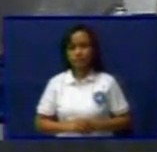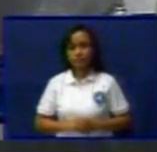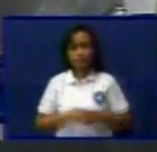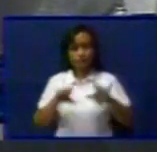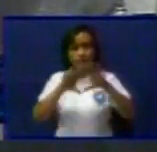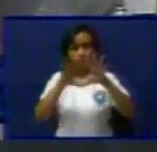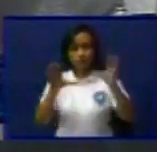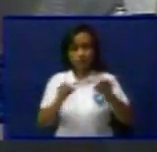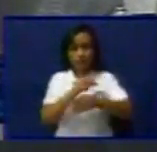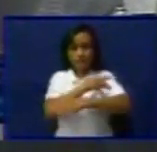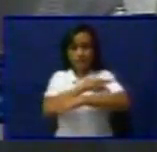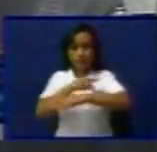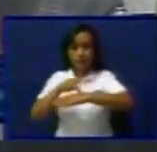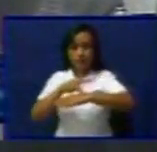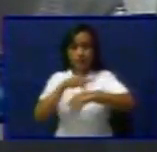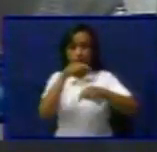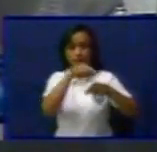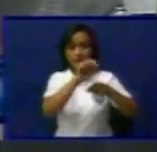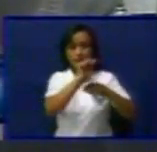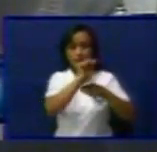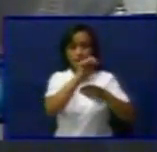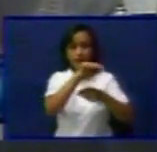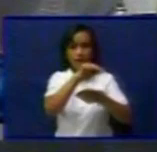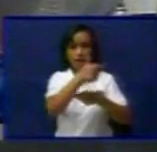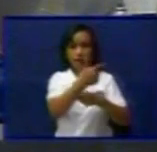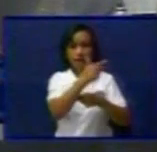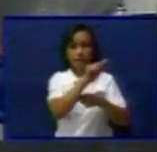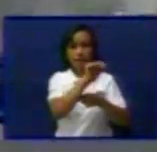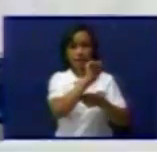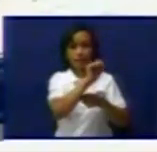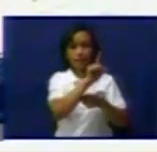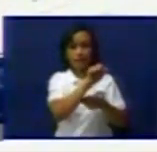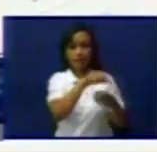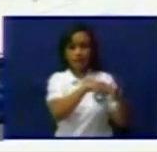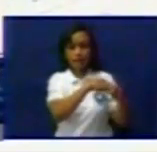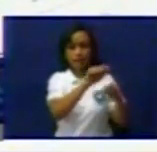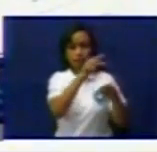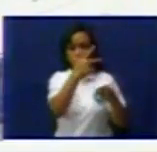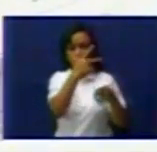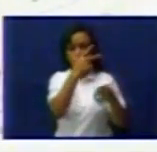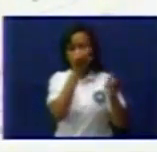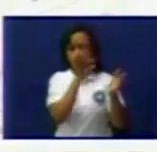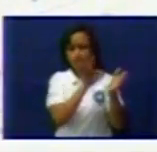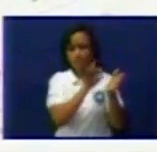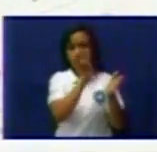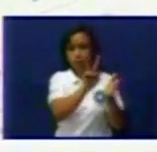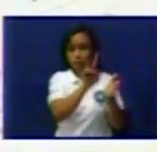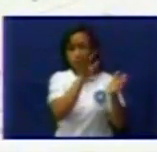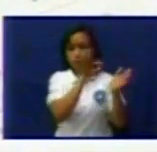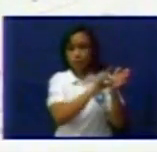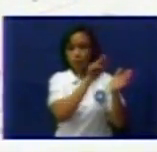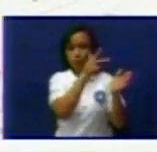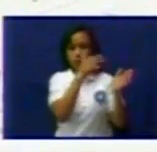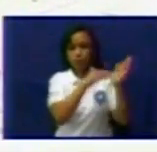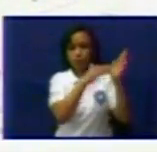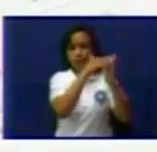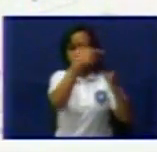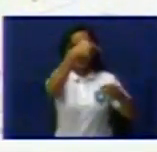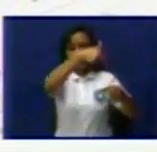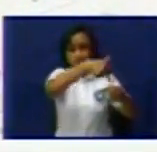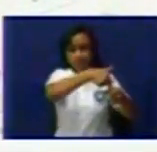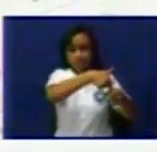Y la capacidad del puerto Punta Águila será 2.8 millones de toneladas de